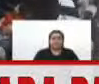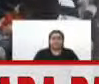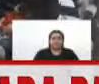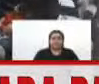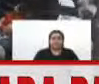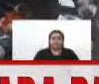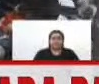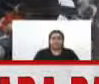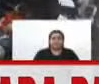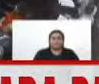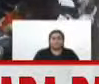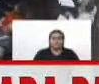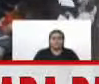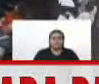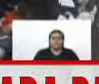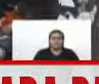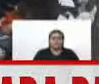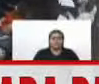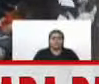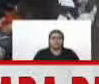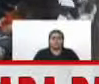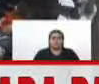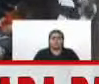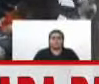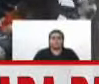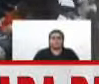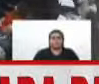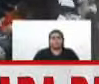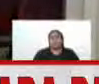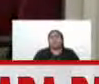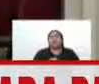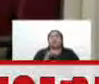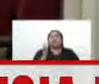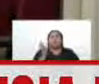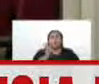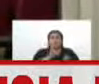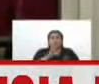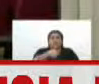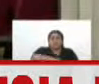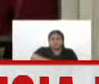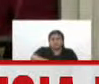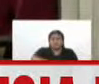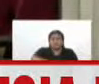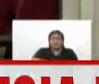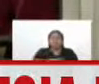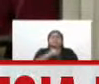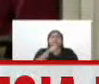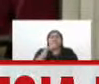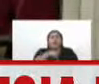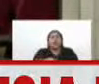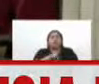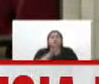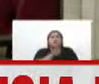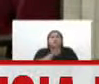salvo cuatro, sí, penales, tributarios, electorales y partidos políticos. Bueno, esto es